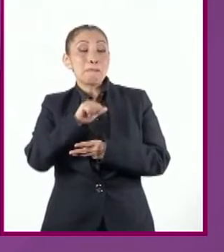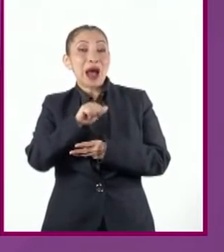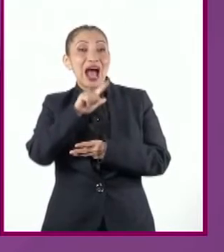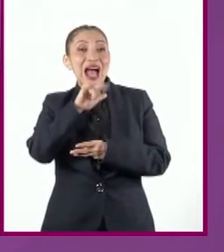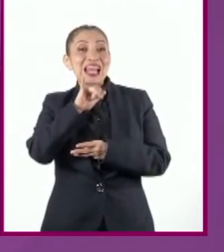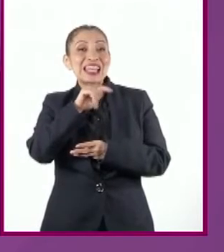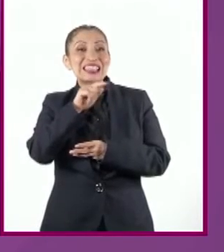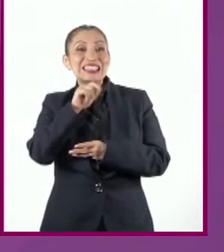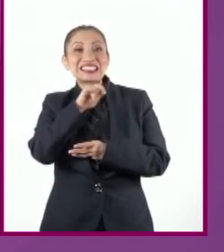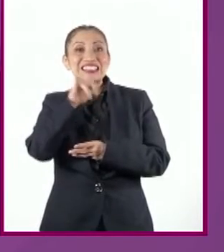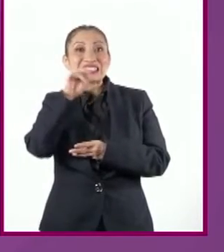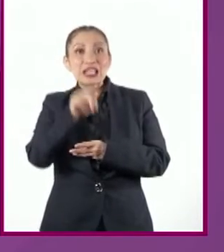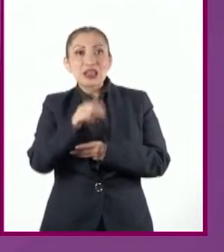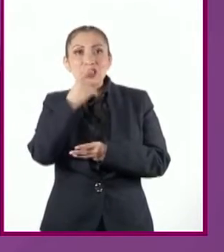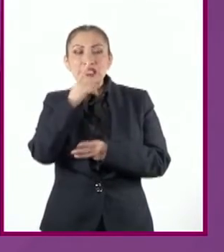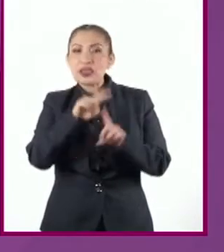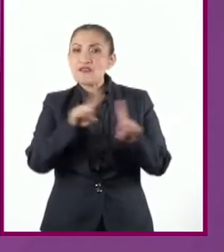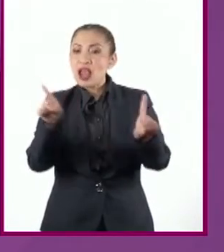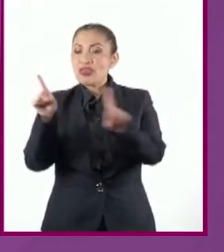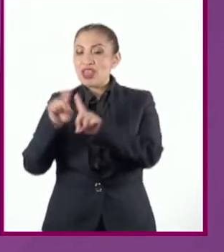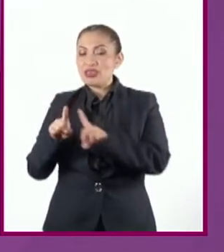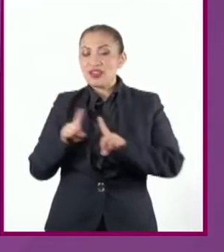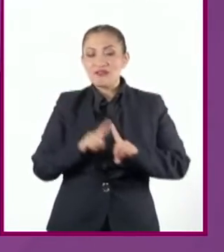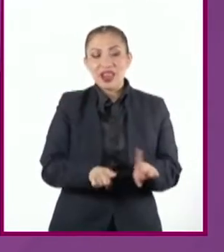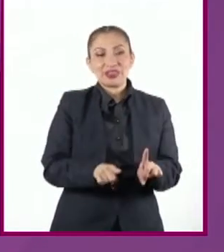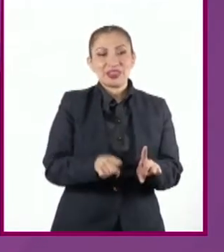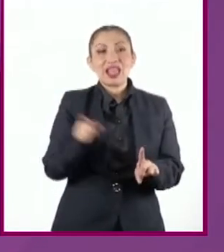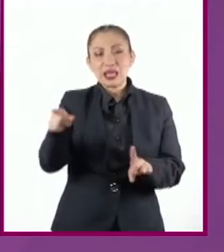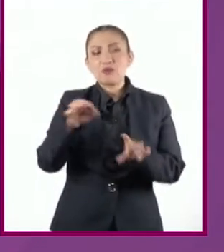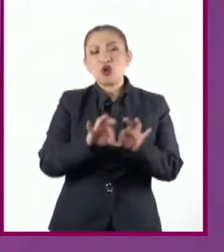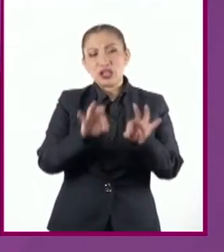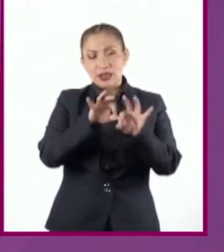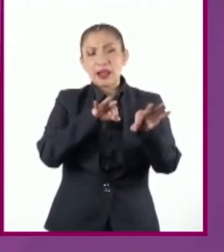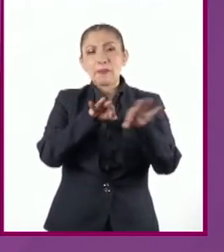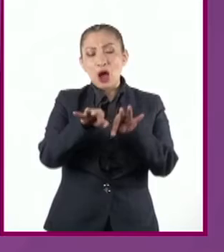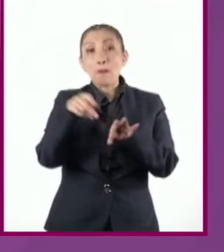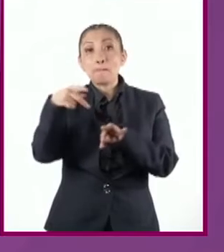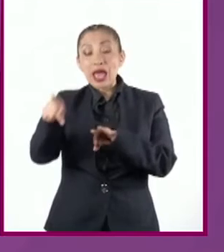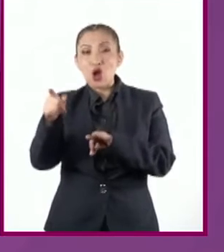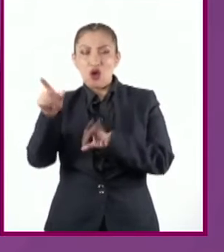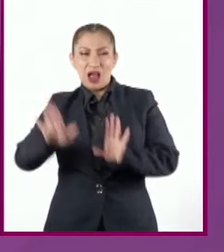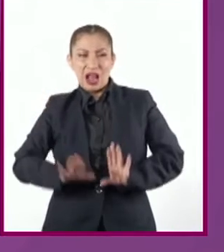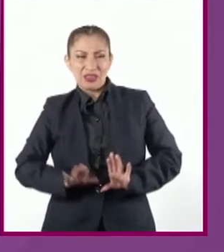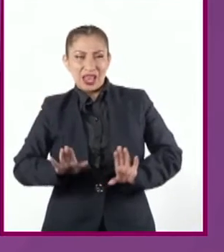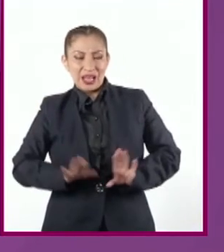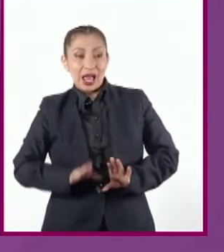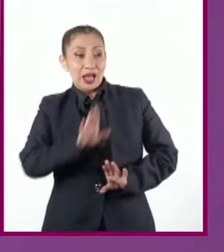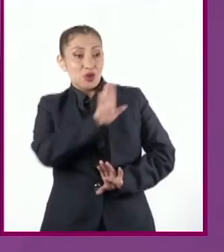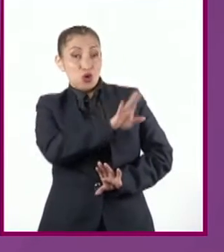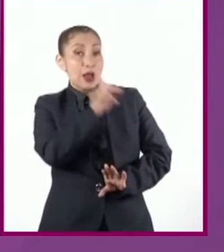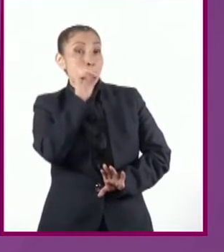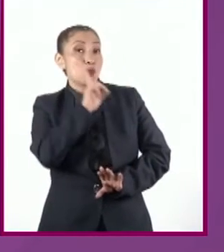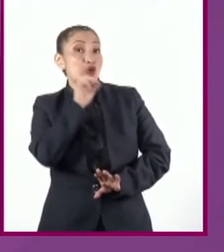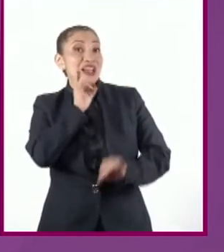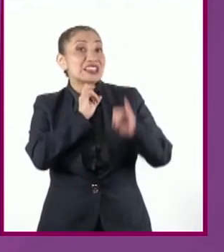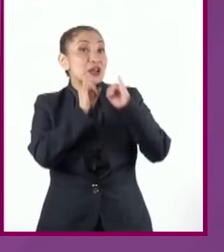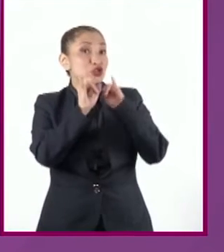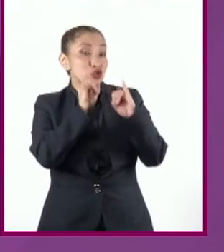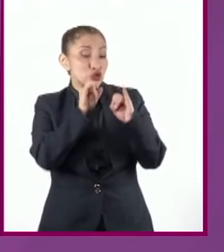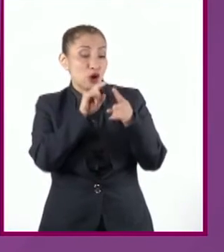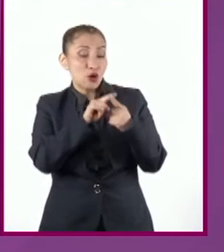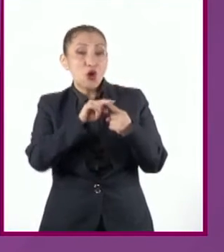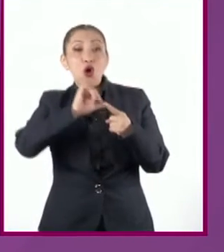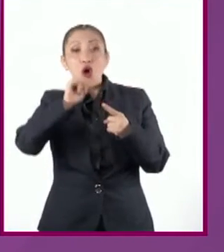Se rescatan sus funciones, pero se enfatizan diversos aspectos. Por un lado, su papel como traductora, y